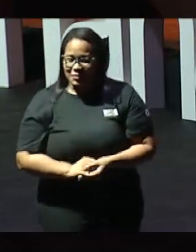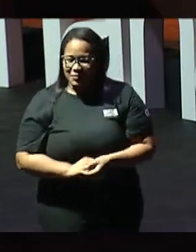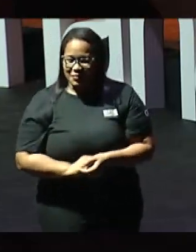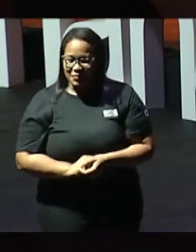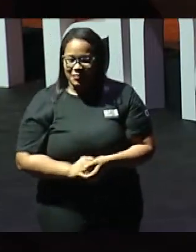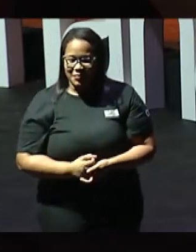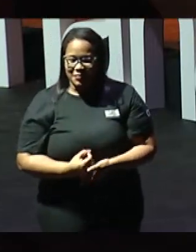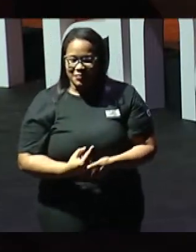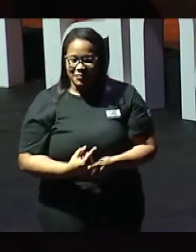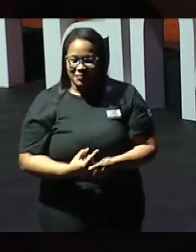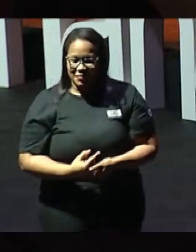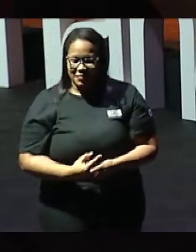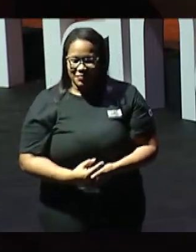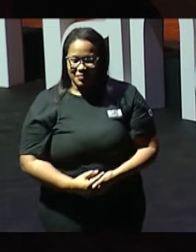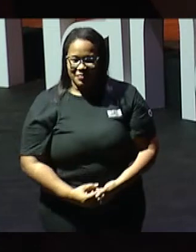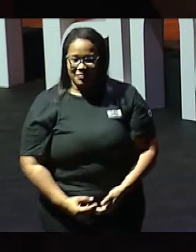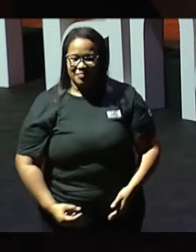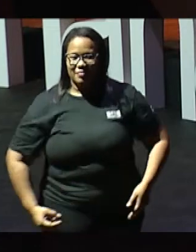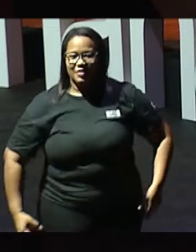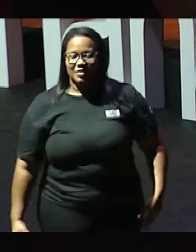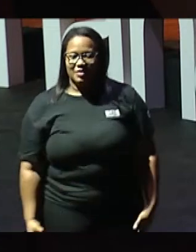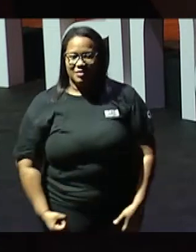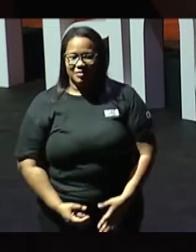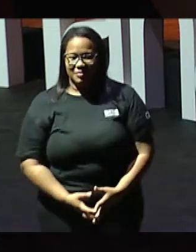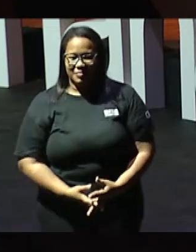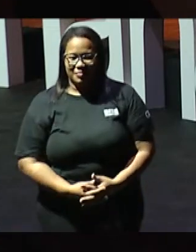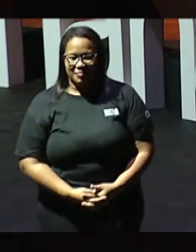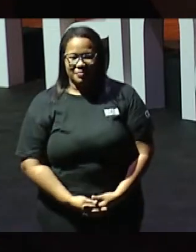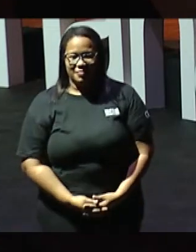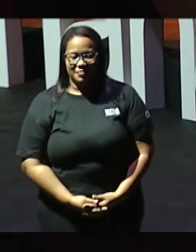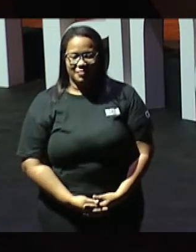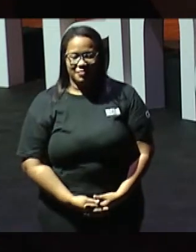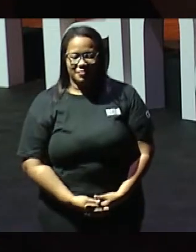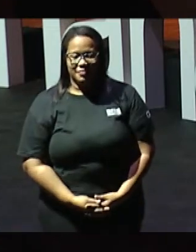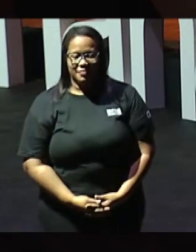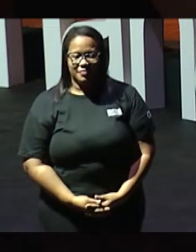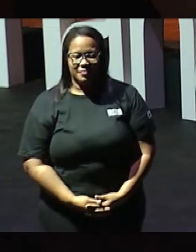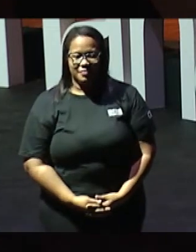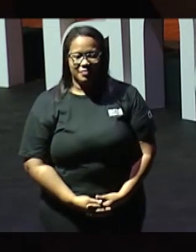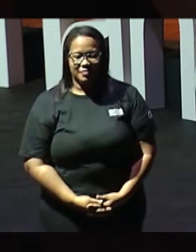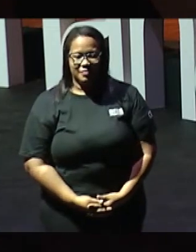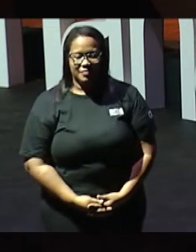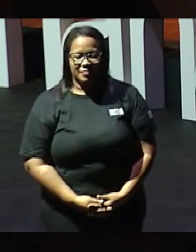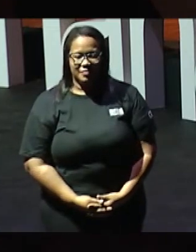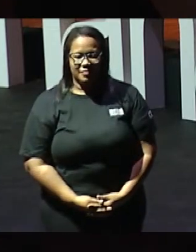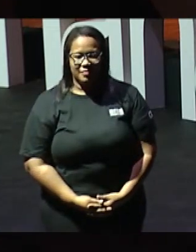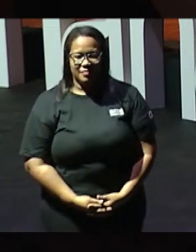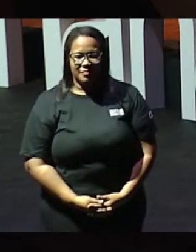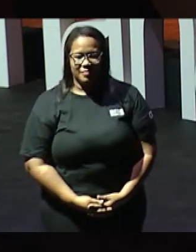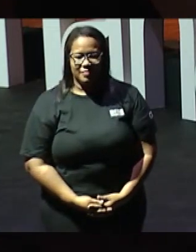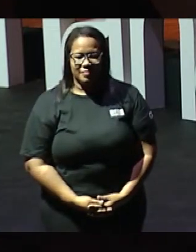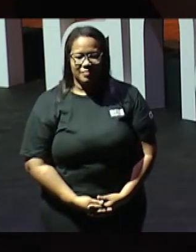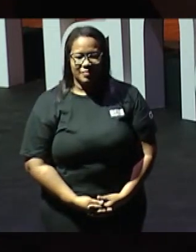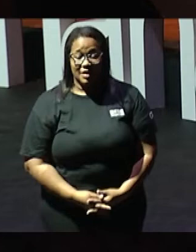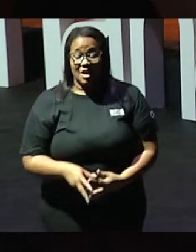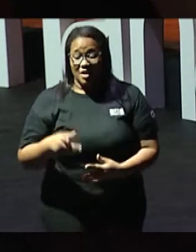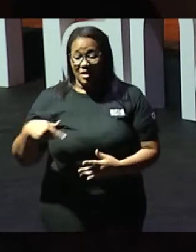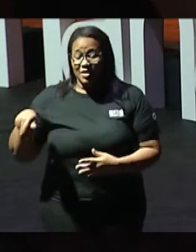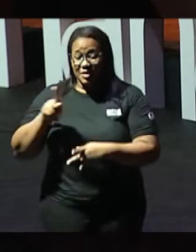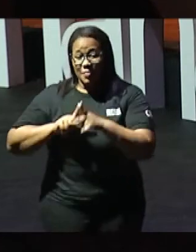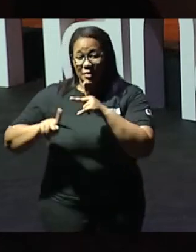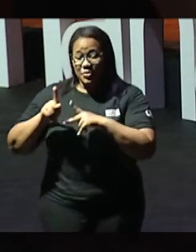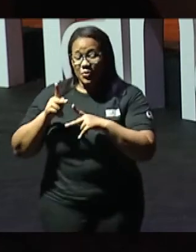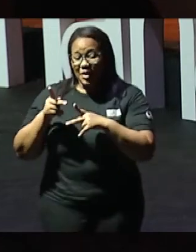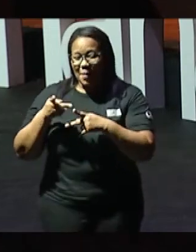hoy mismo nos reunimos davis y luego y hoy nashla con esa gente y esa gente nos ofrecieron el 30 por ciento del presupuesto que todos